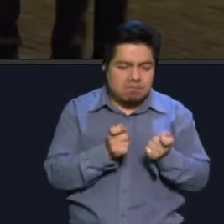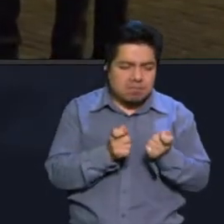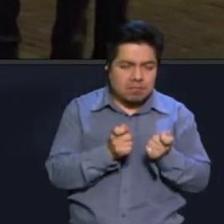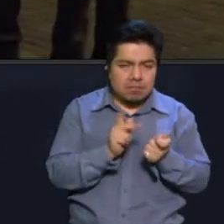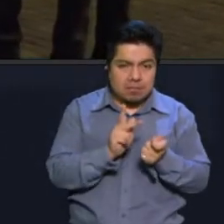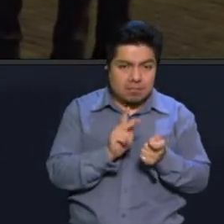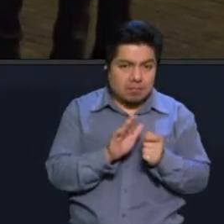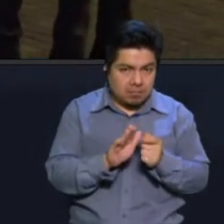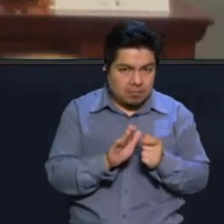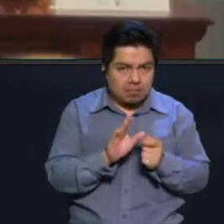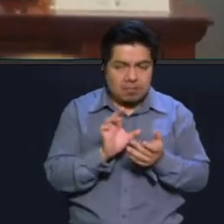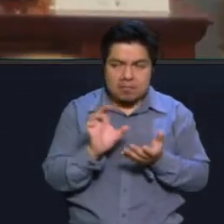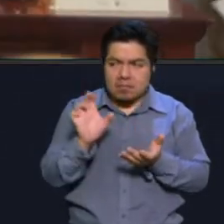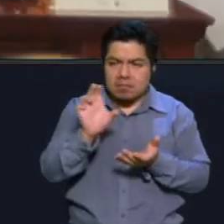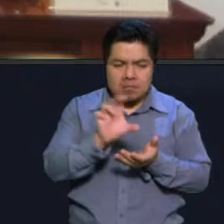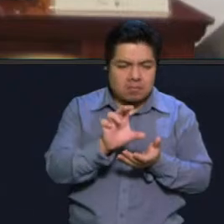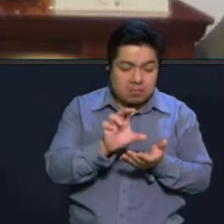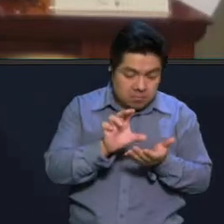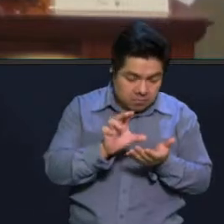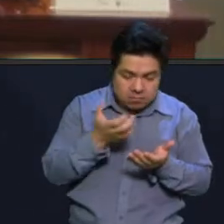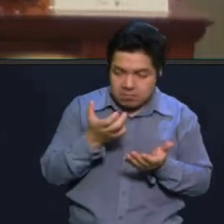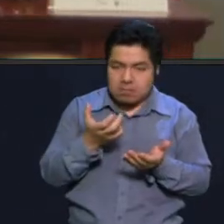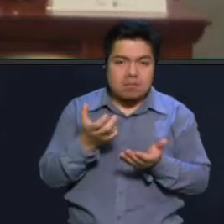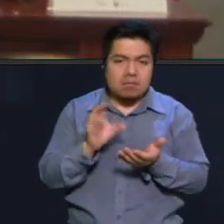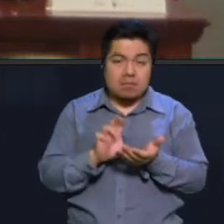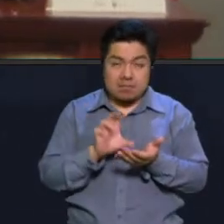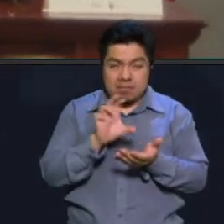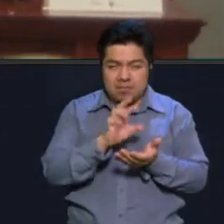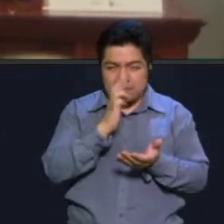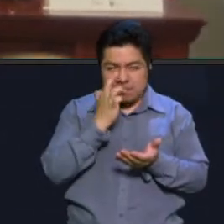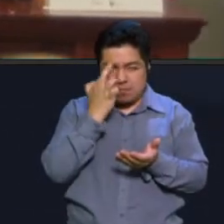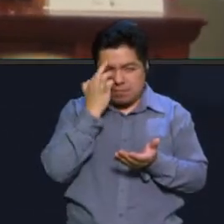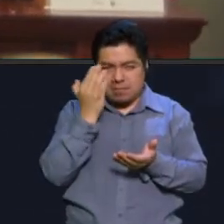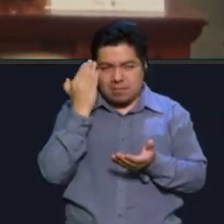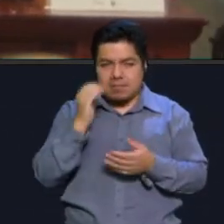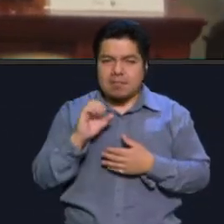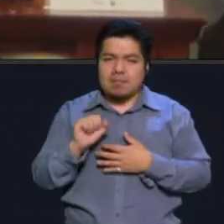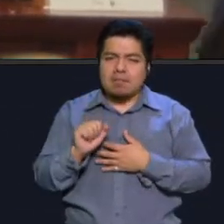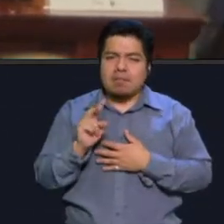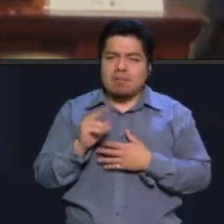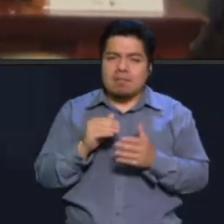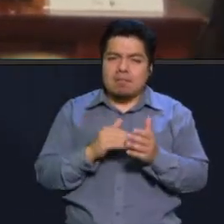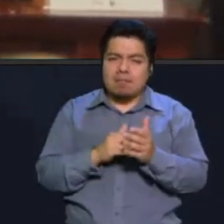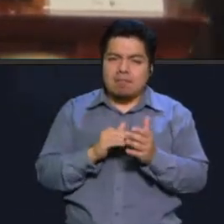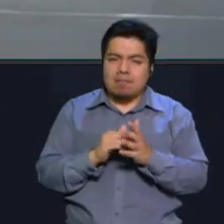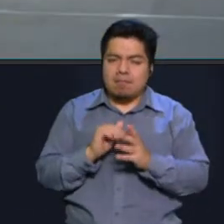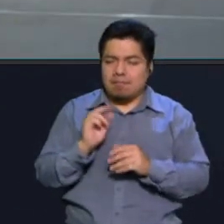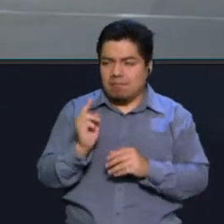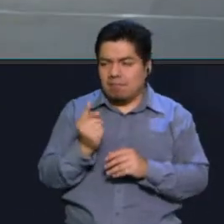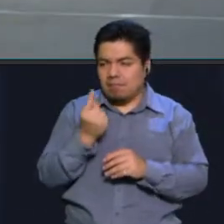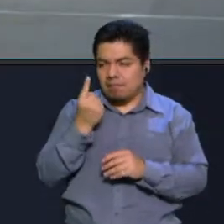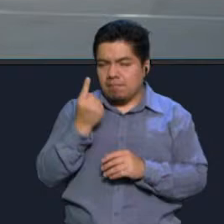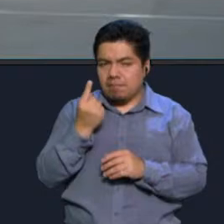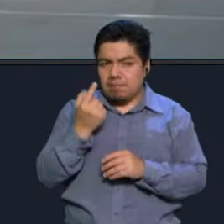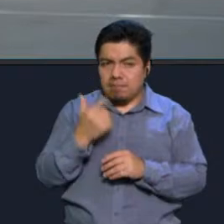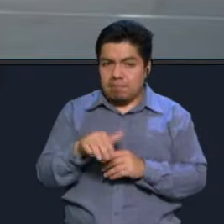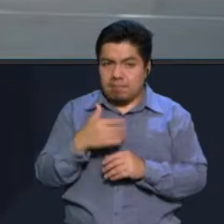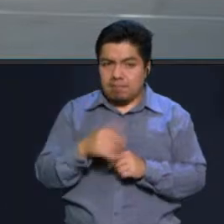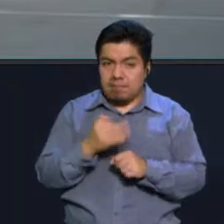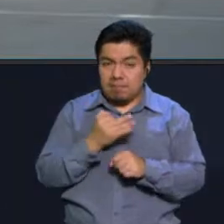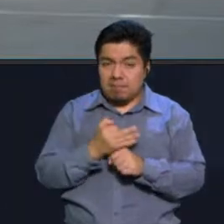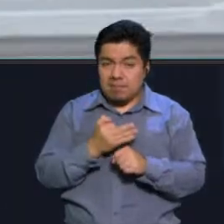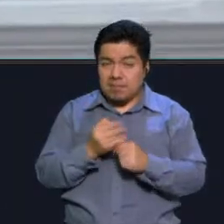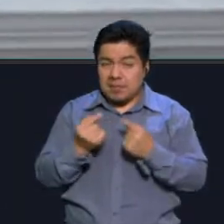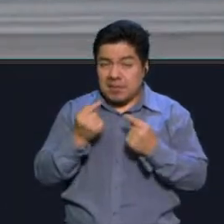que las inversiones por las que abogaba en esa consulta, que además costó 62 millones de dólares y que incluso Braulio se pelea